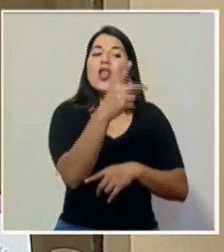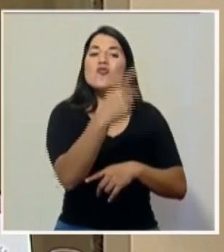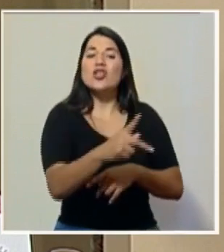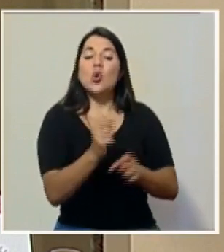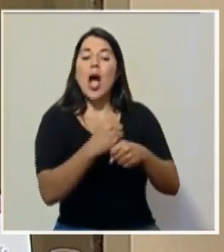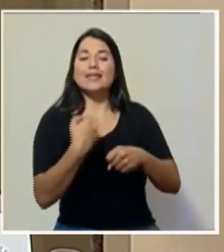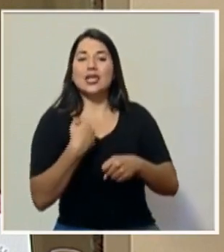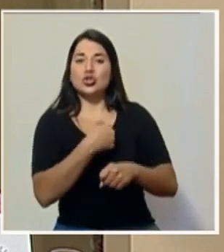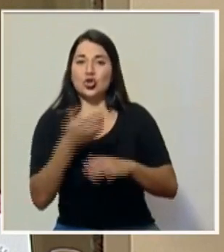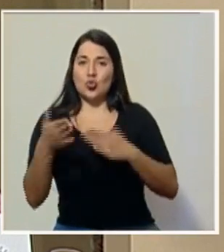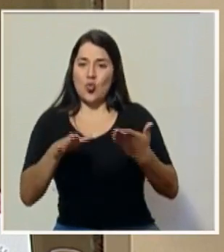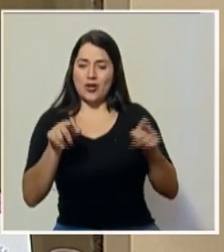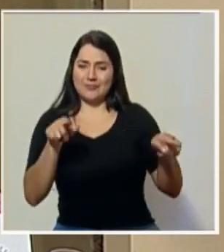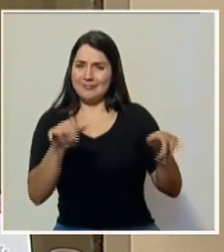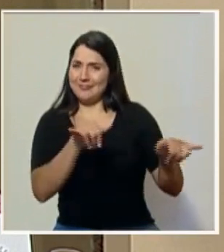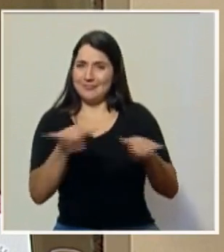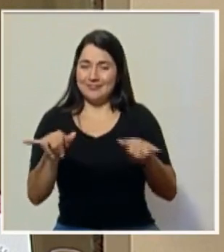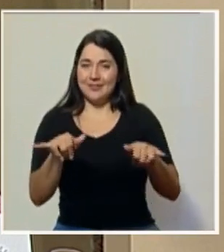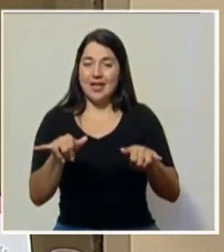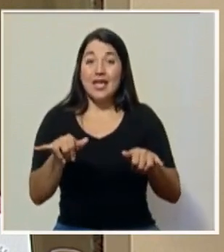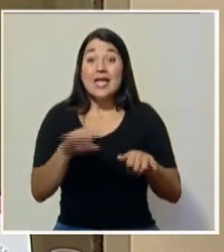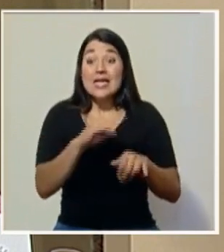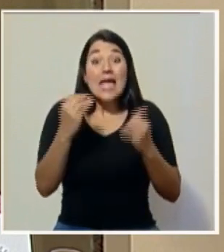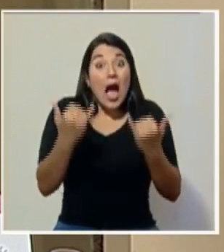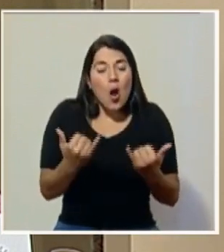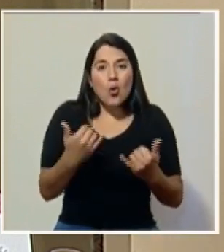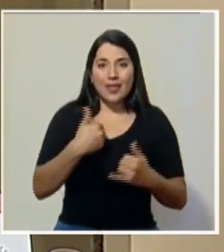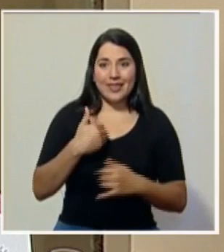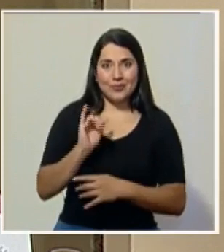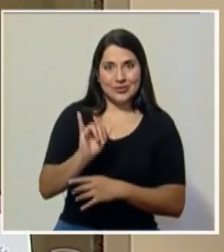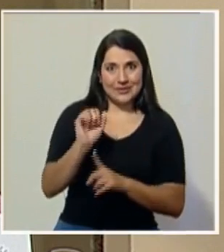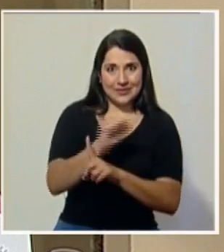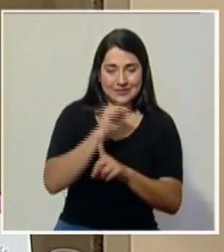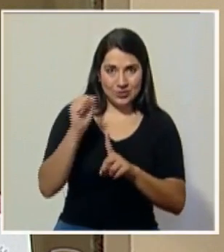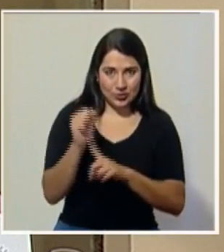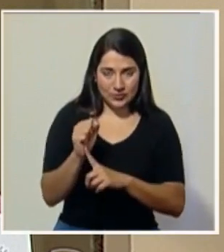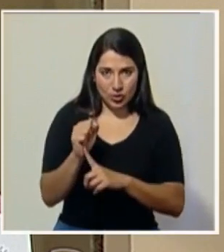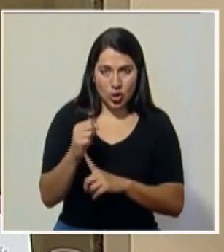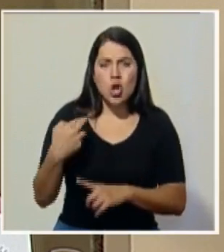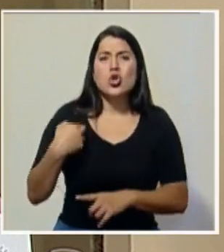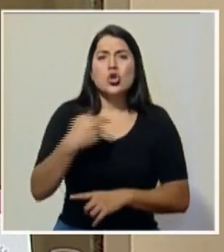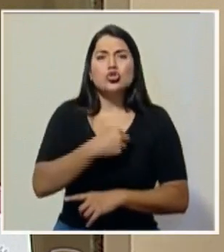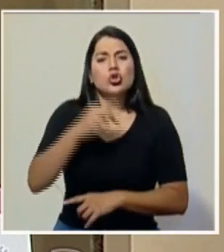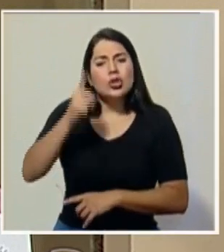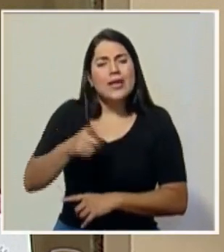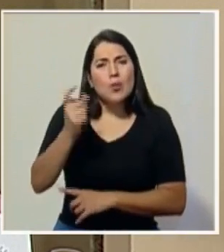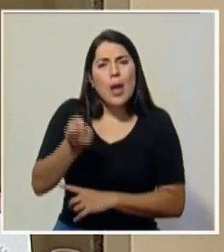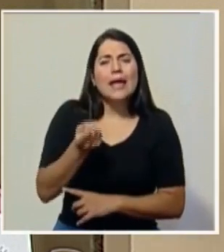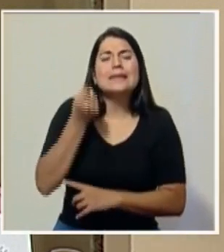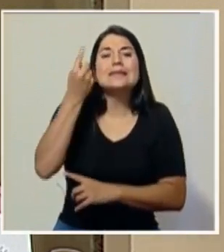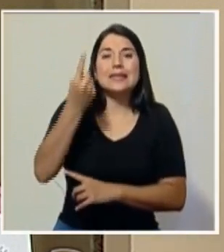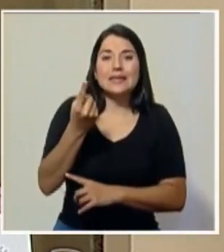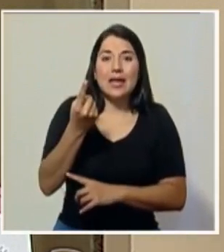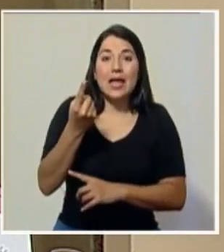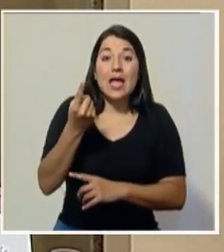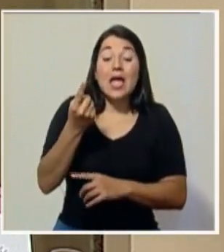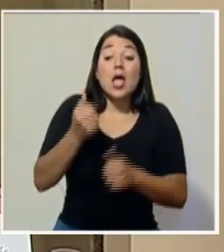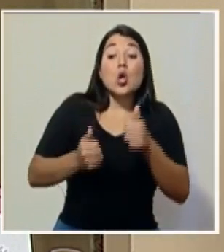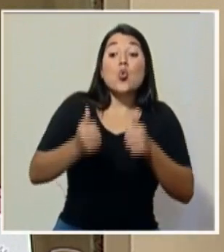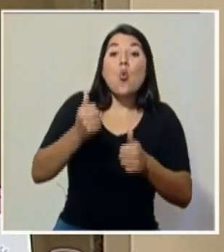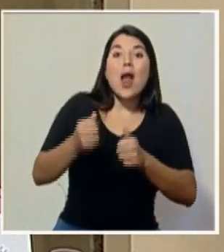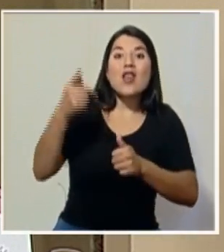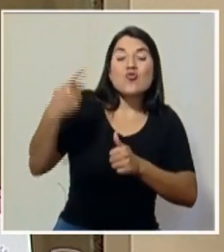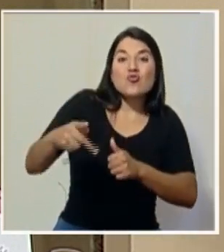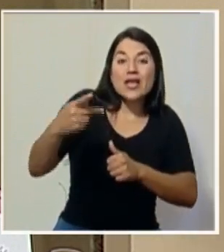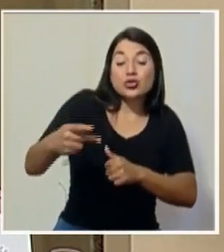matan. Y en este caso vivimos frente a ese escenario. Nosotros tenemos que comprender en qué contexto de riesgo